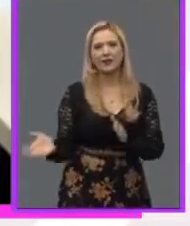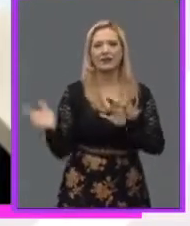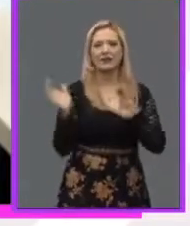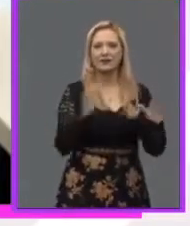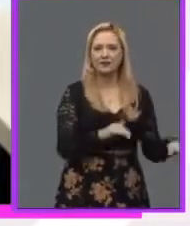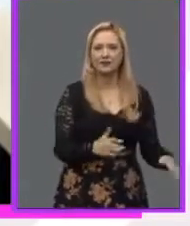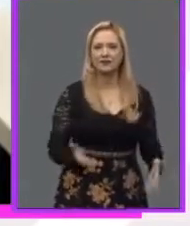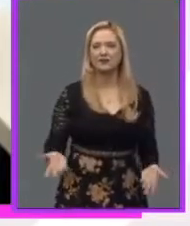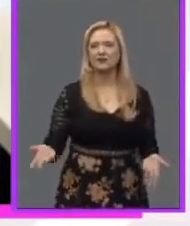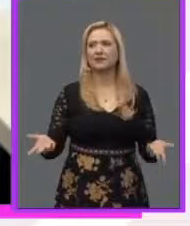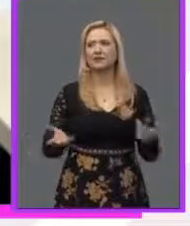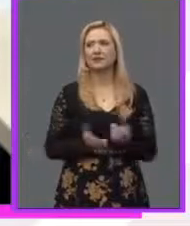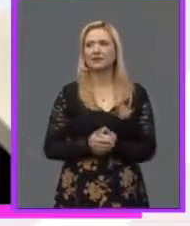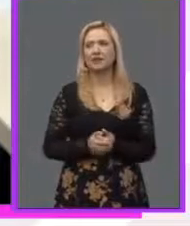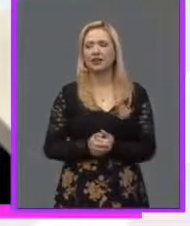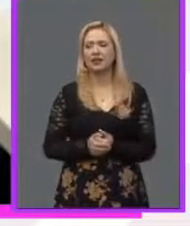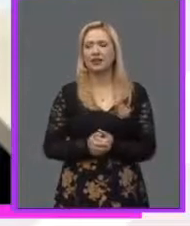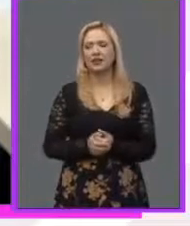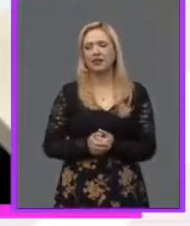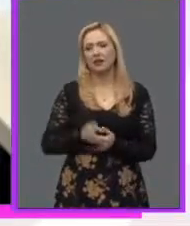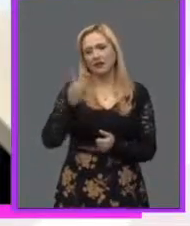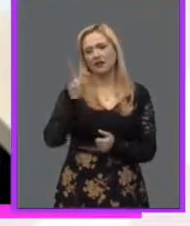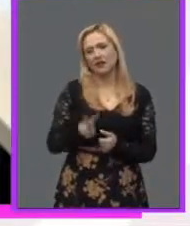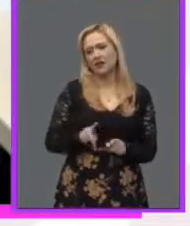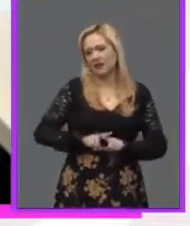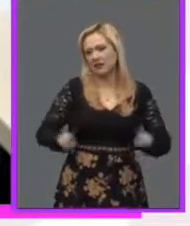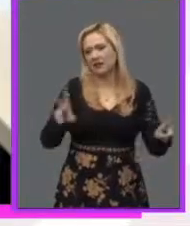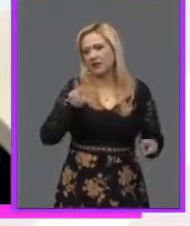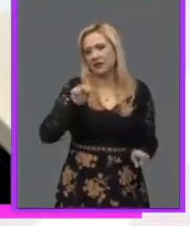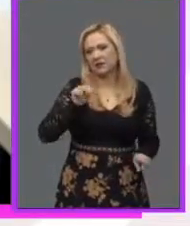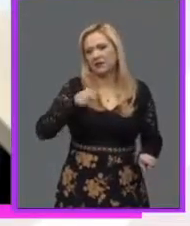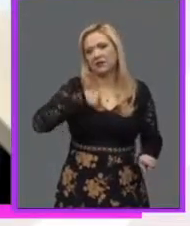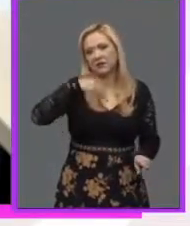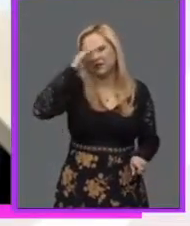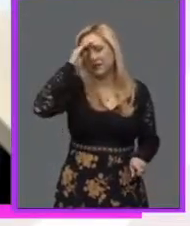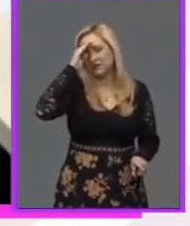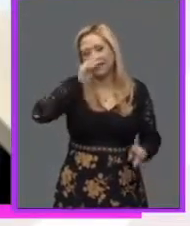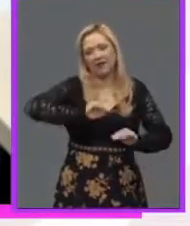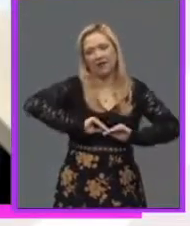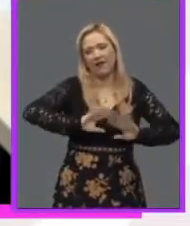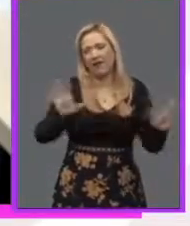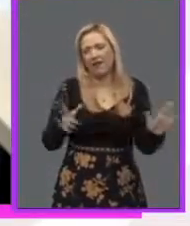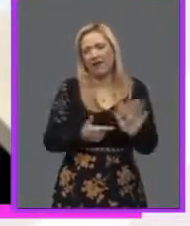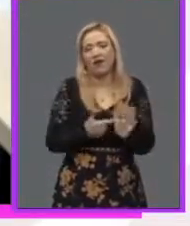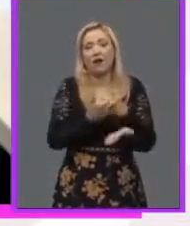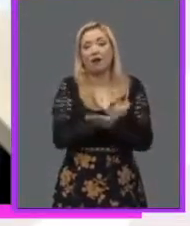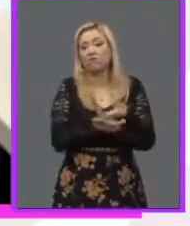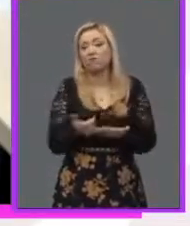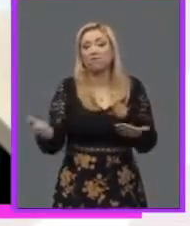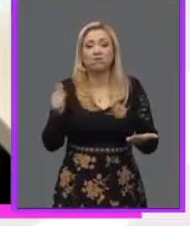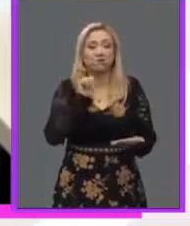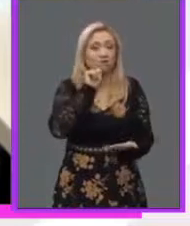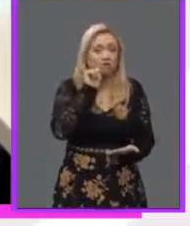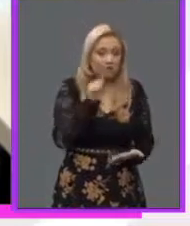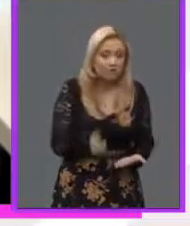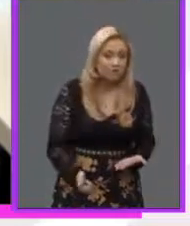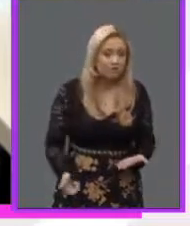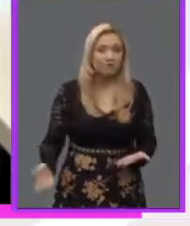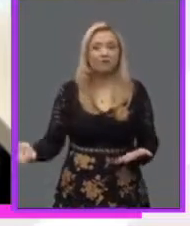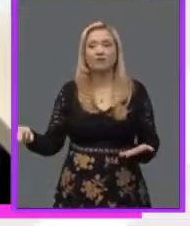ingresos. Pues no es de extrañarse, o sea, me parece que es bastante evidente que pues si no hay salarios,